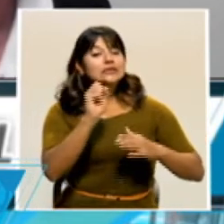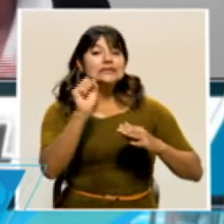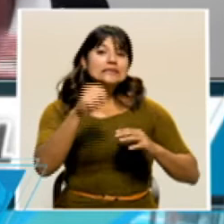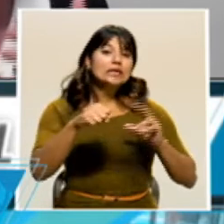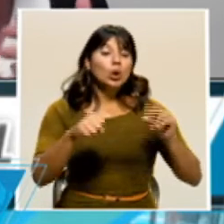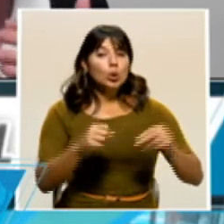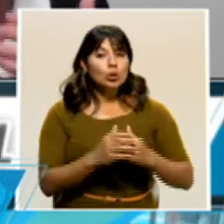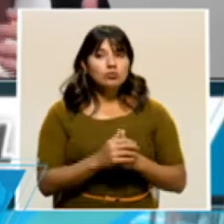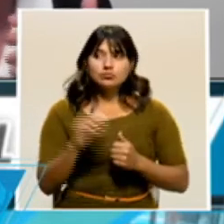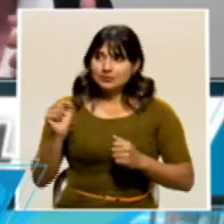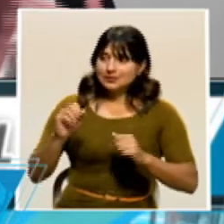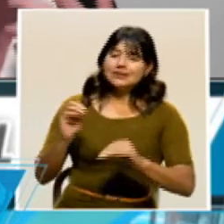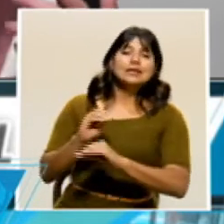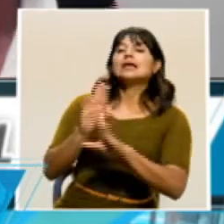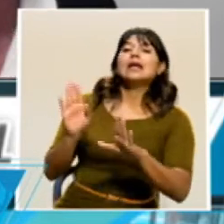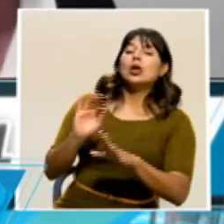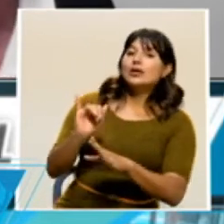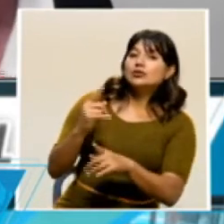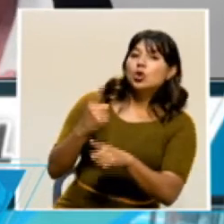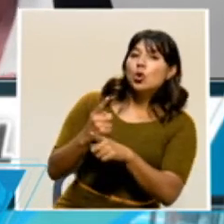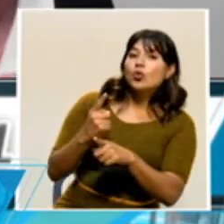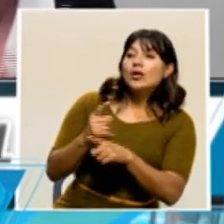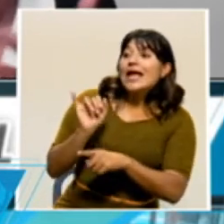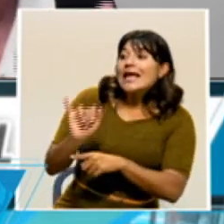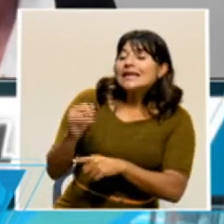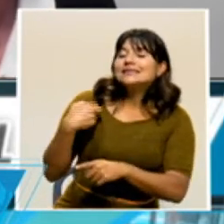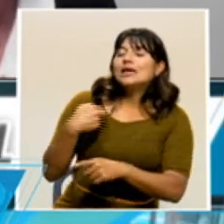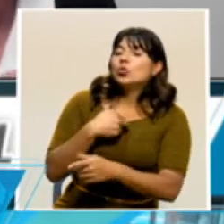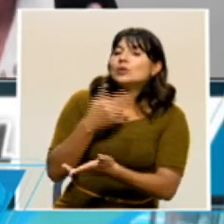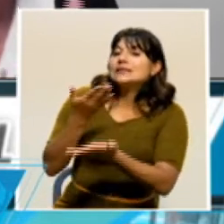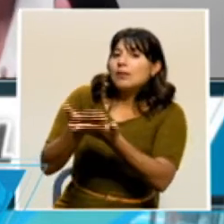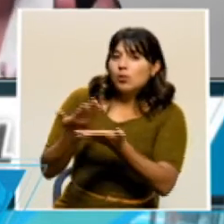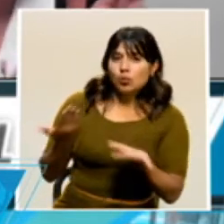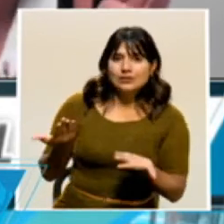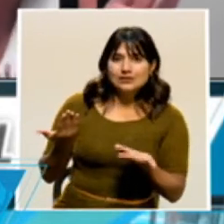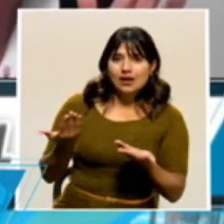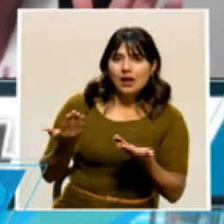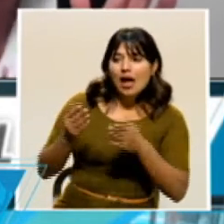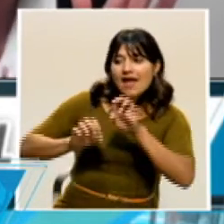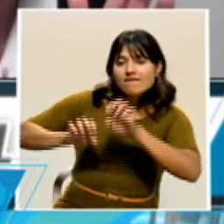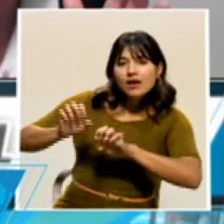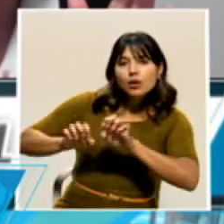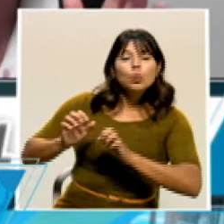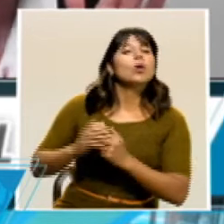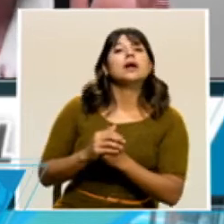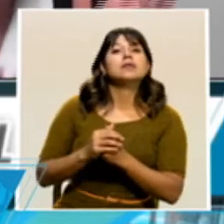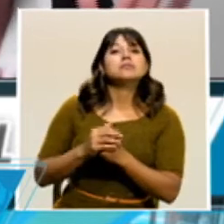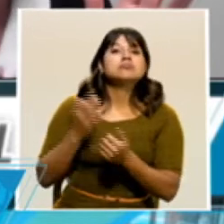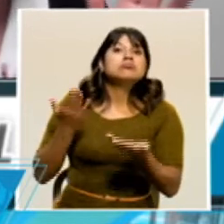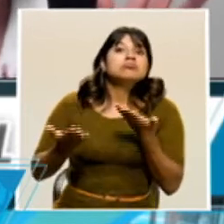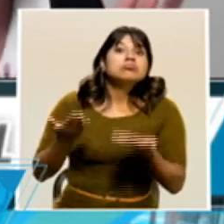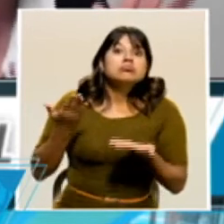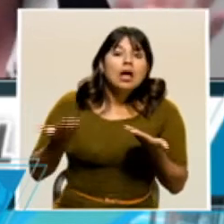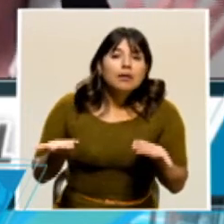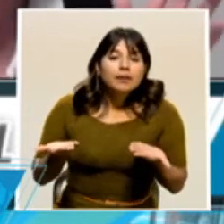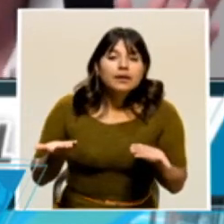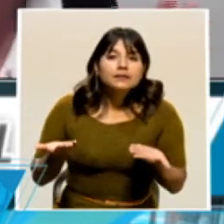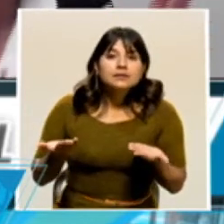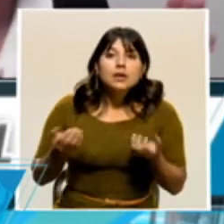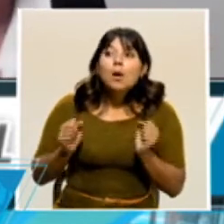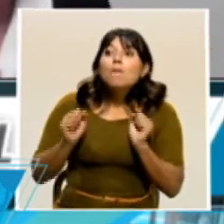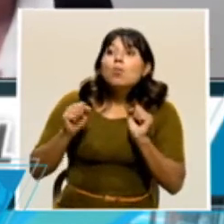Claro, eso es, digamos, lo que estamos proponiendo. Revisemos. A la larga podríamos